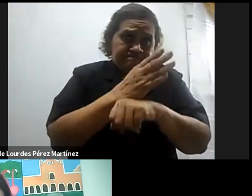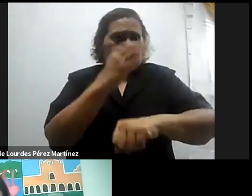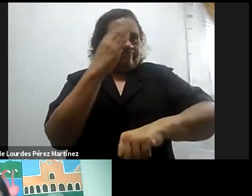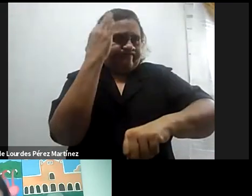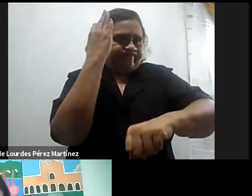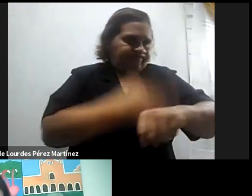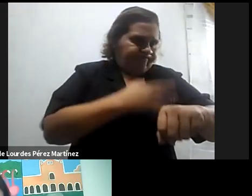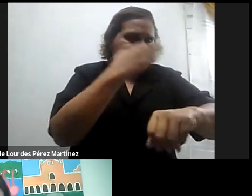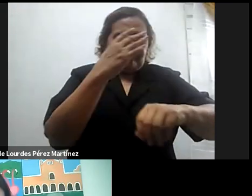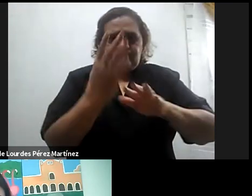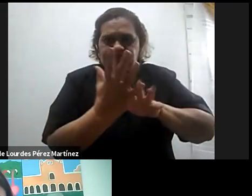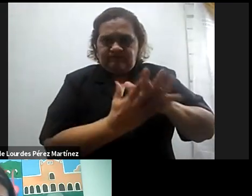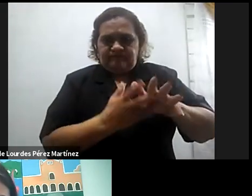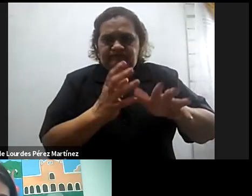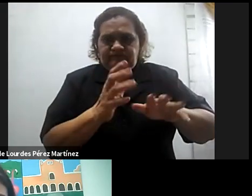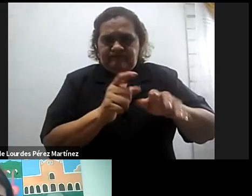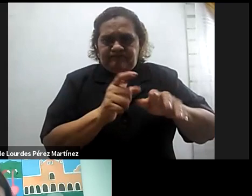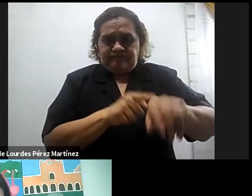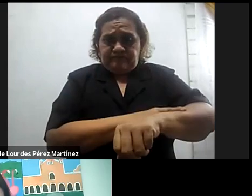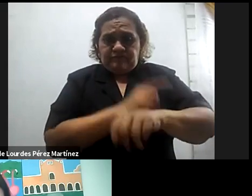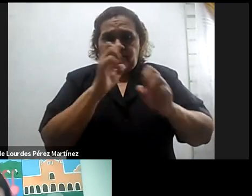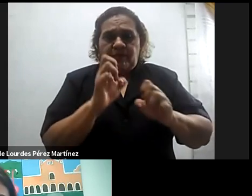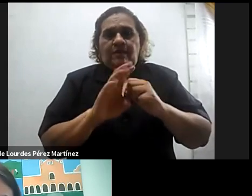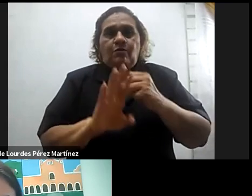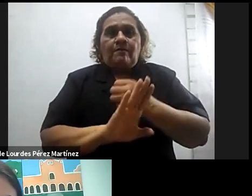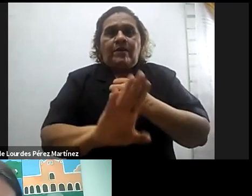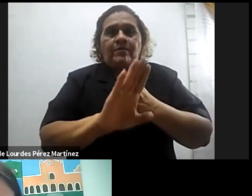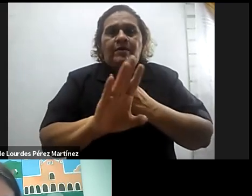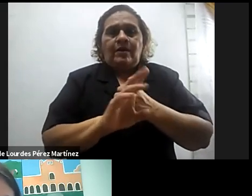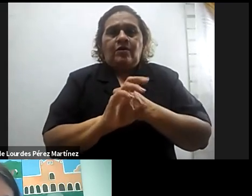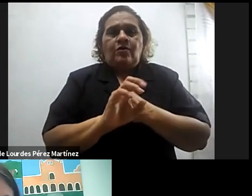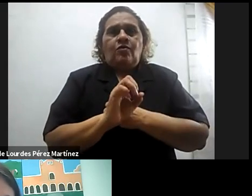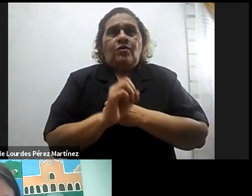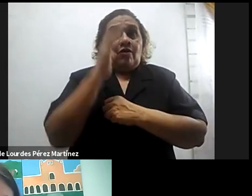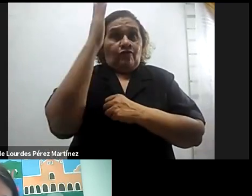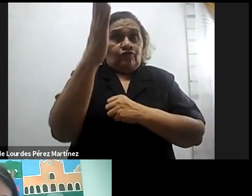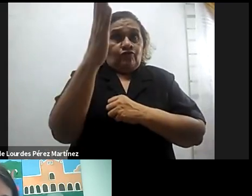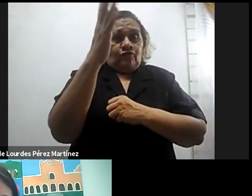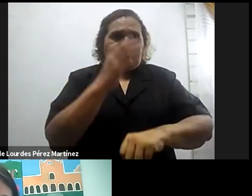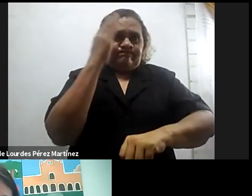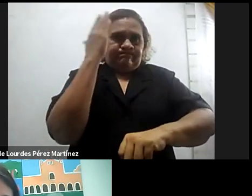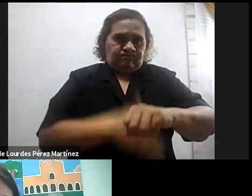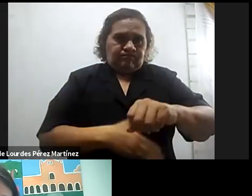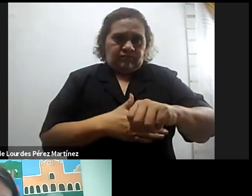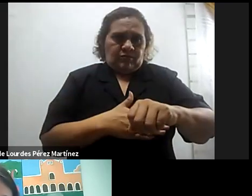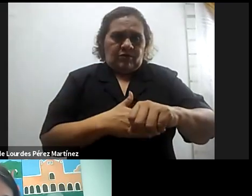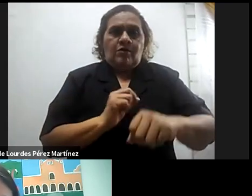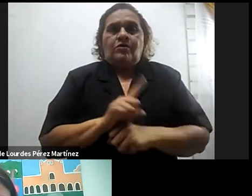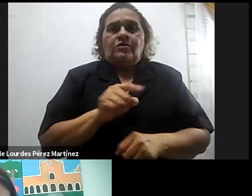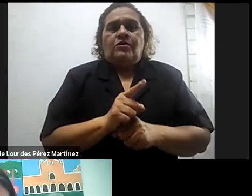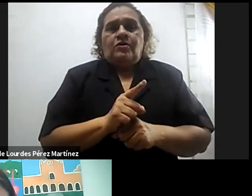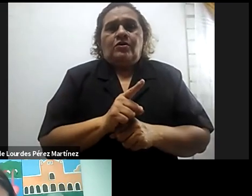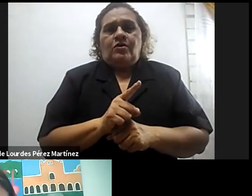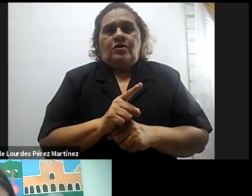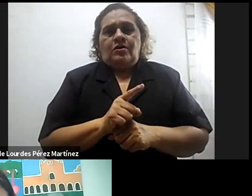cuidamos, bueno, estamos previniendo una futura amputación. Y la diabetes no es sentencia